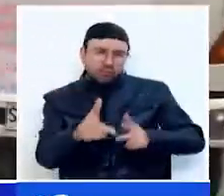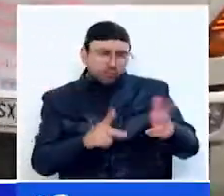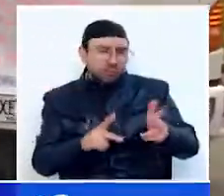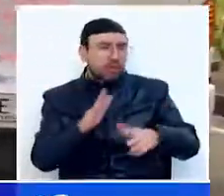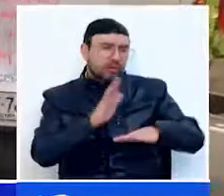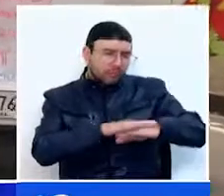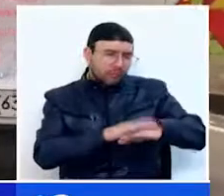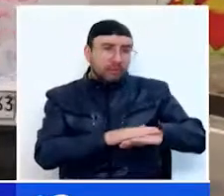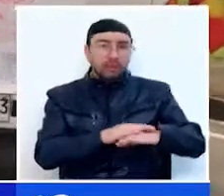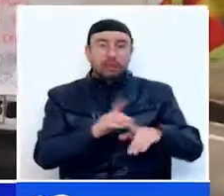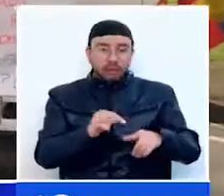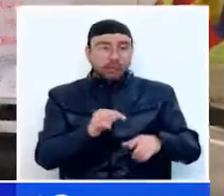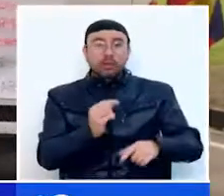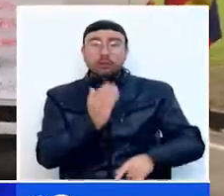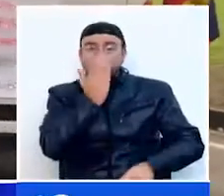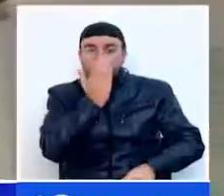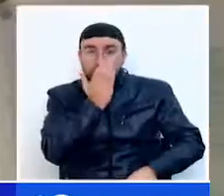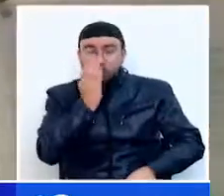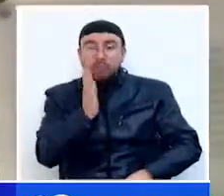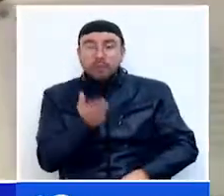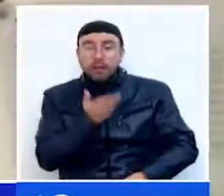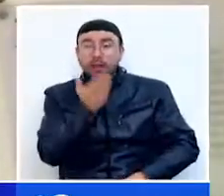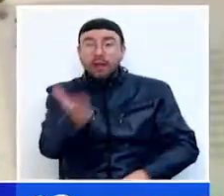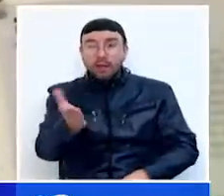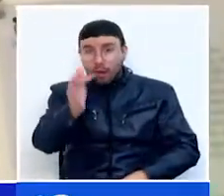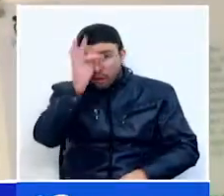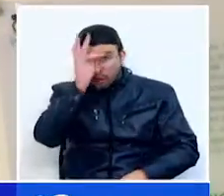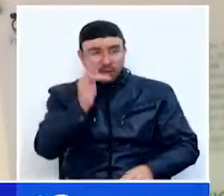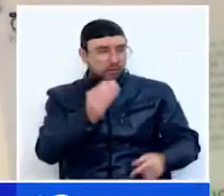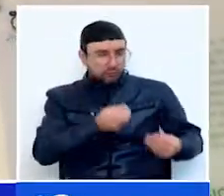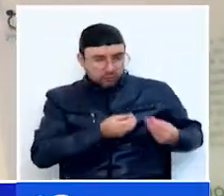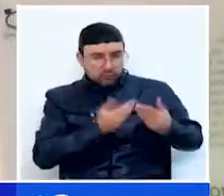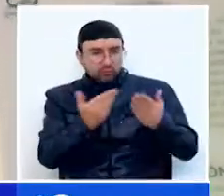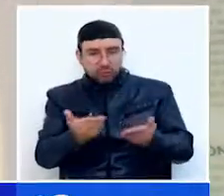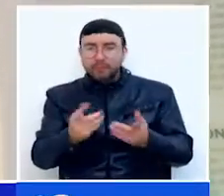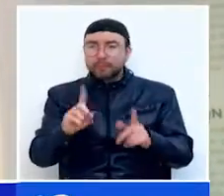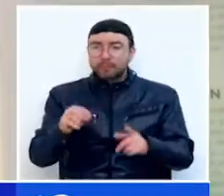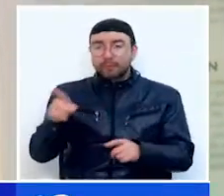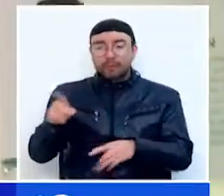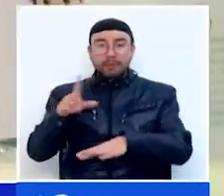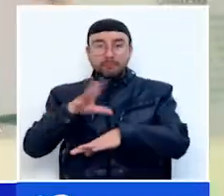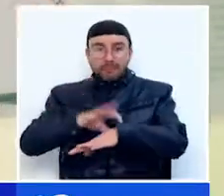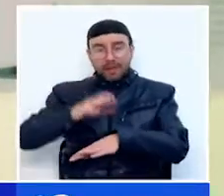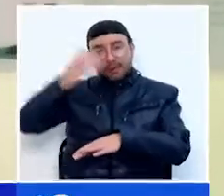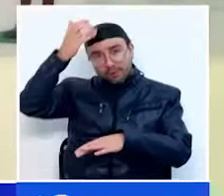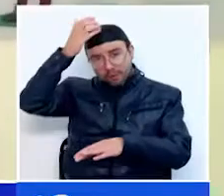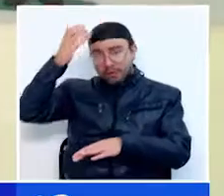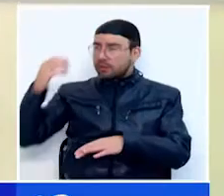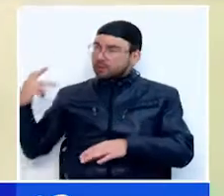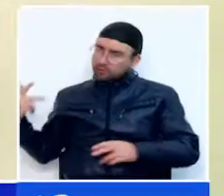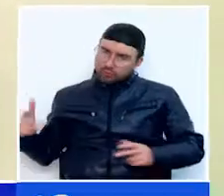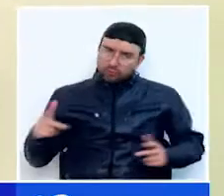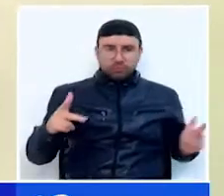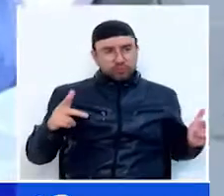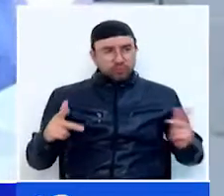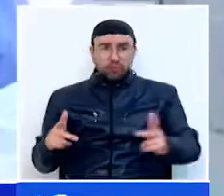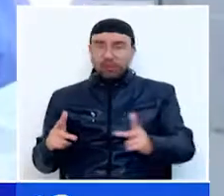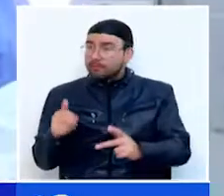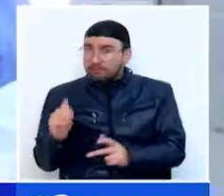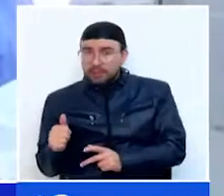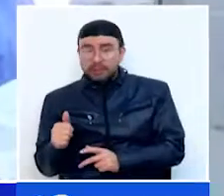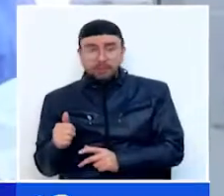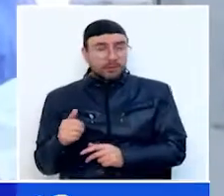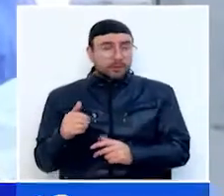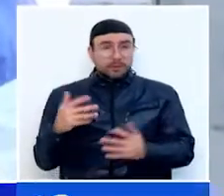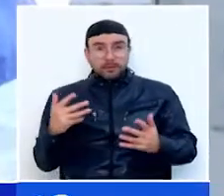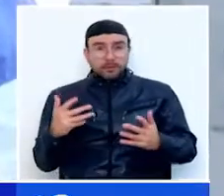del oxígeno para nuestros hospitales y de todo el personal de primera línea de salud que de manera valiente se